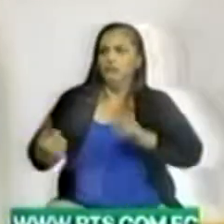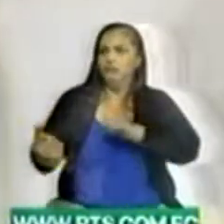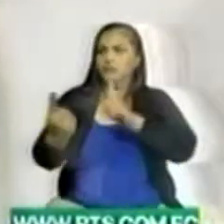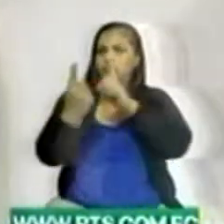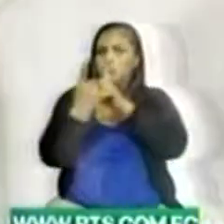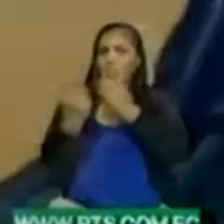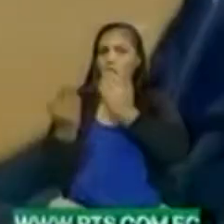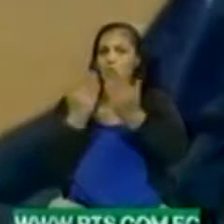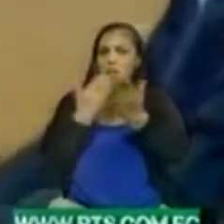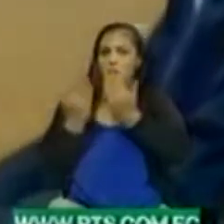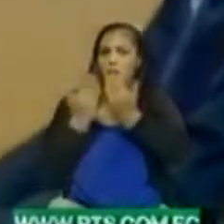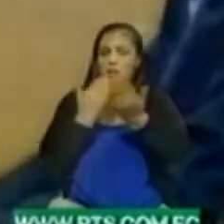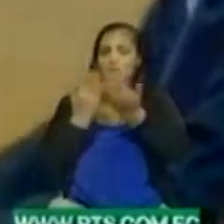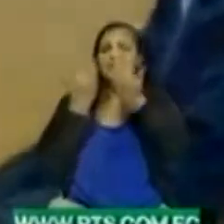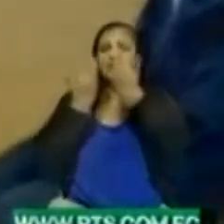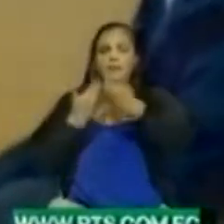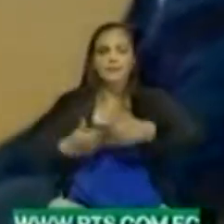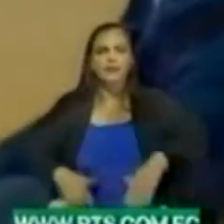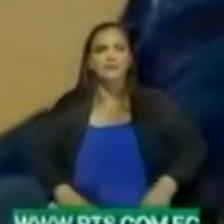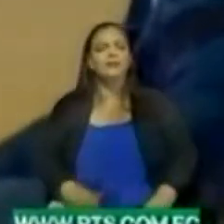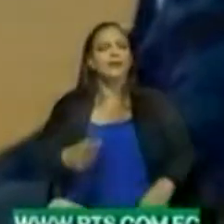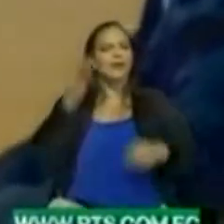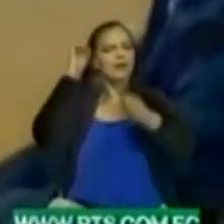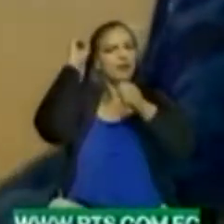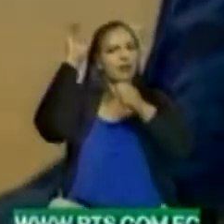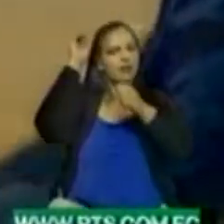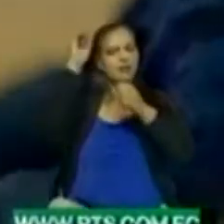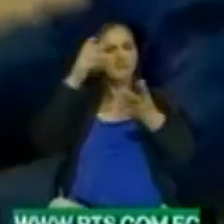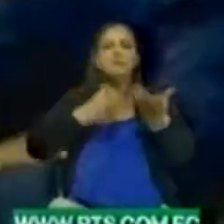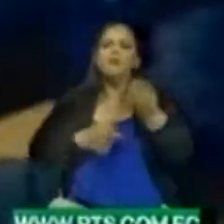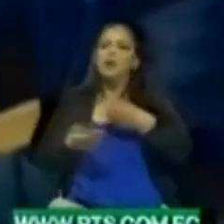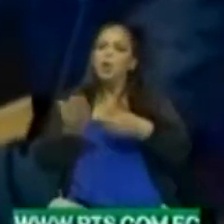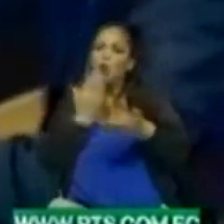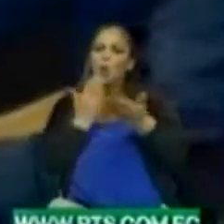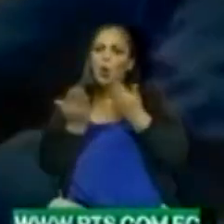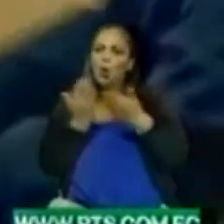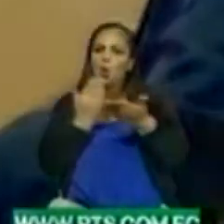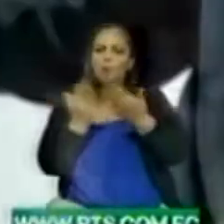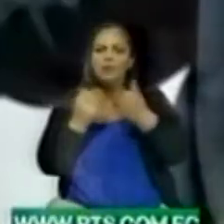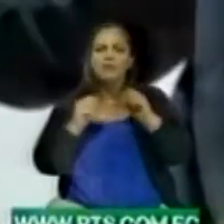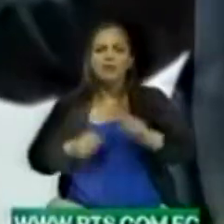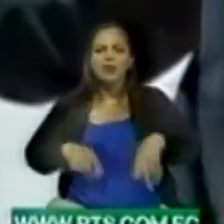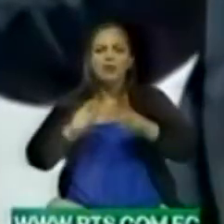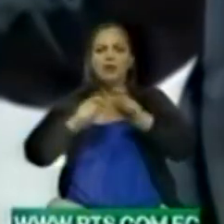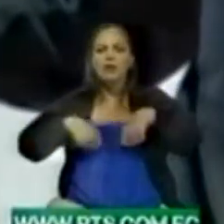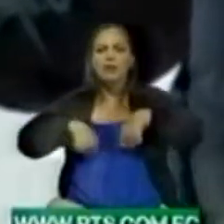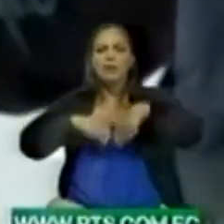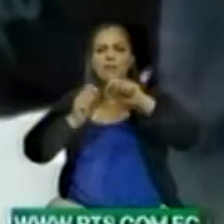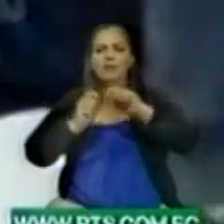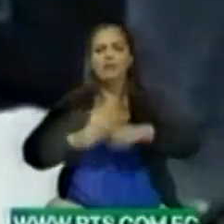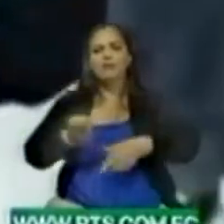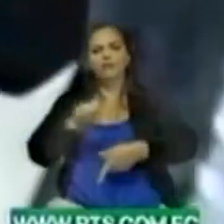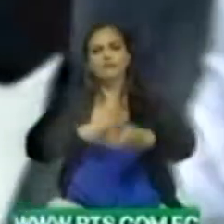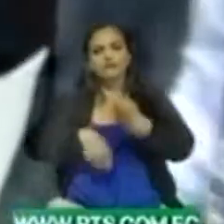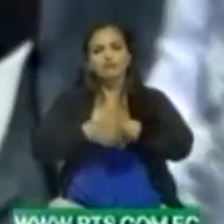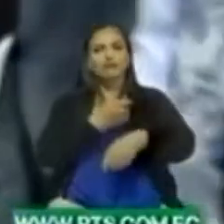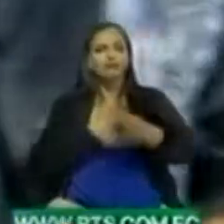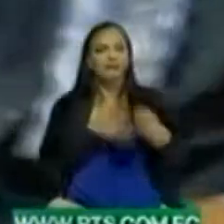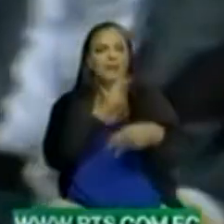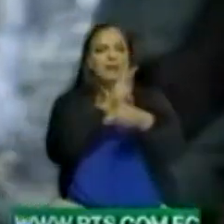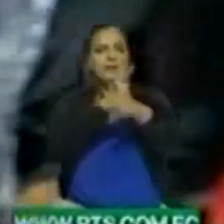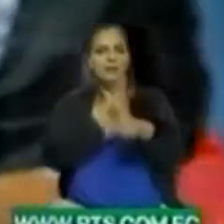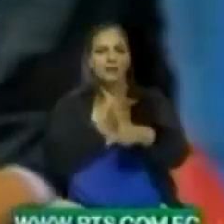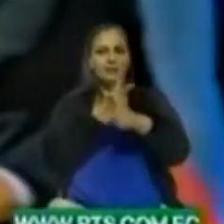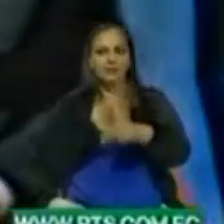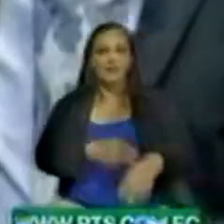ese país, en la cual se destacó el inicio de las negociaciones para un nuevo convenio de promoción y protección de inversiones. Esto es posible